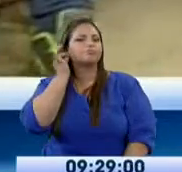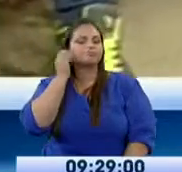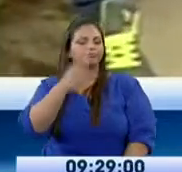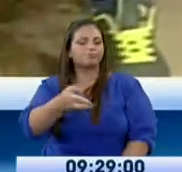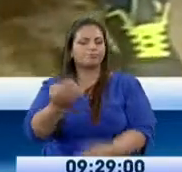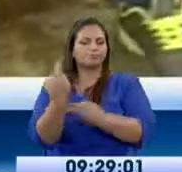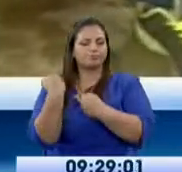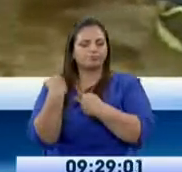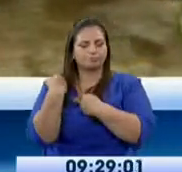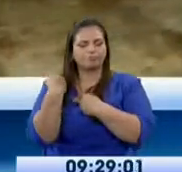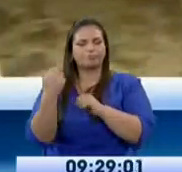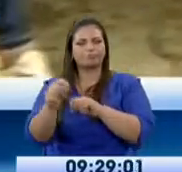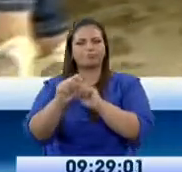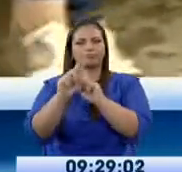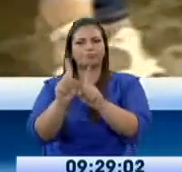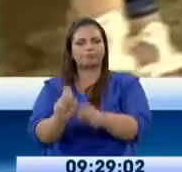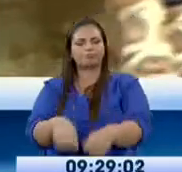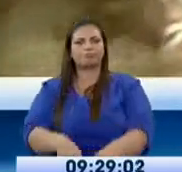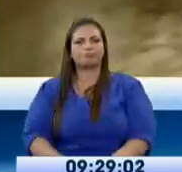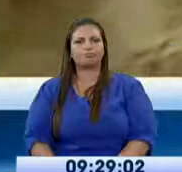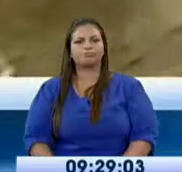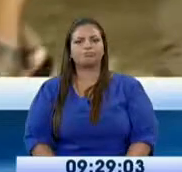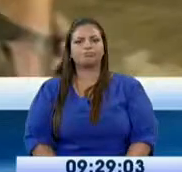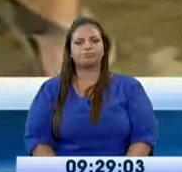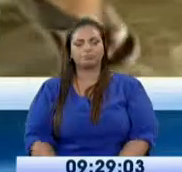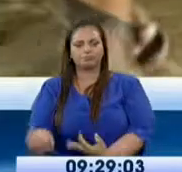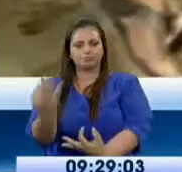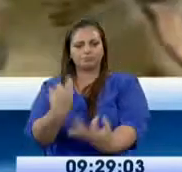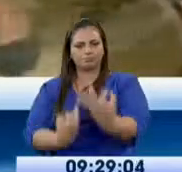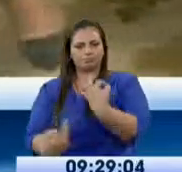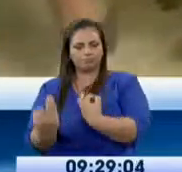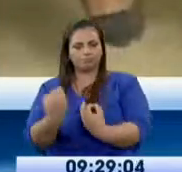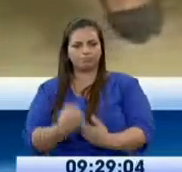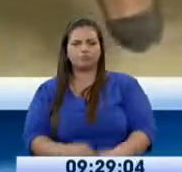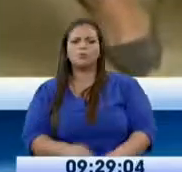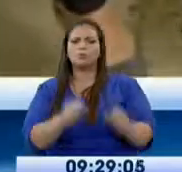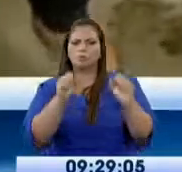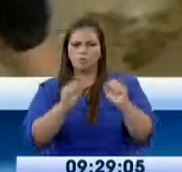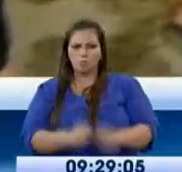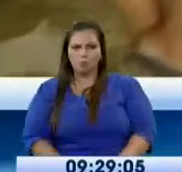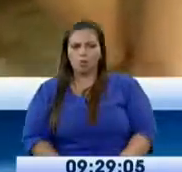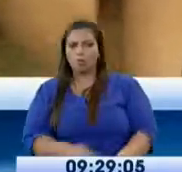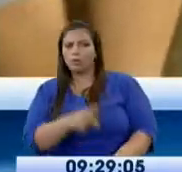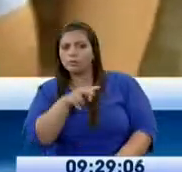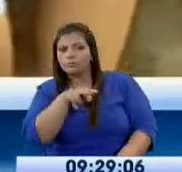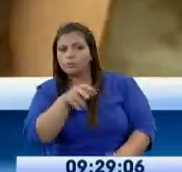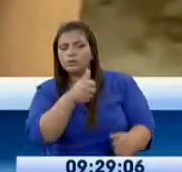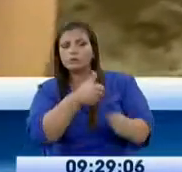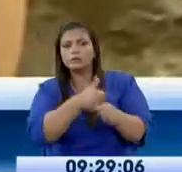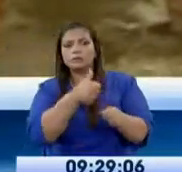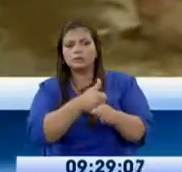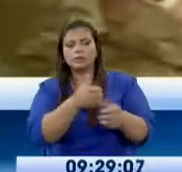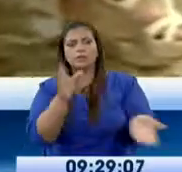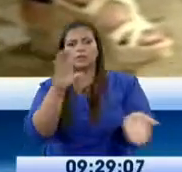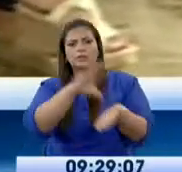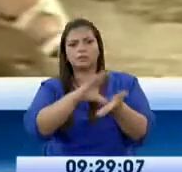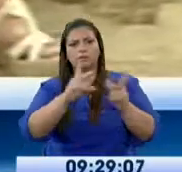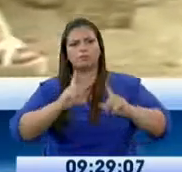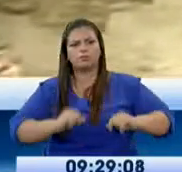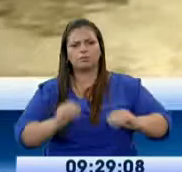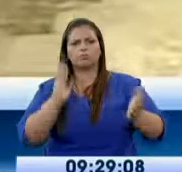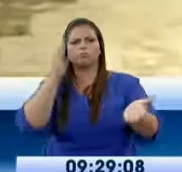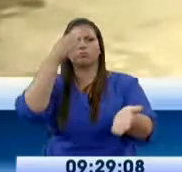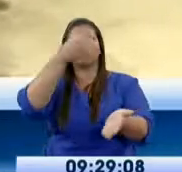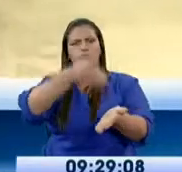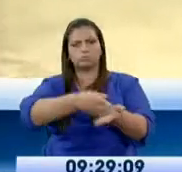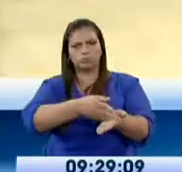este distrito. Podría indicarles de que pueden acudir a la unidad operativa más cercana, que en los centros de salud tenemos lo que es